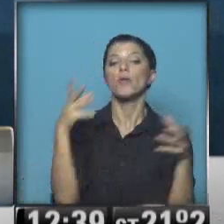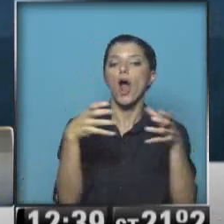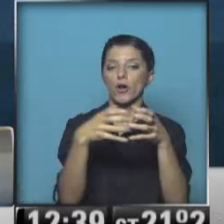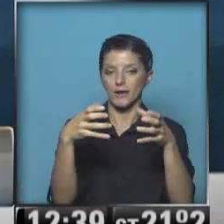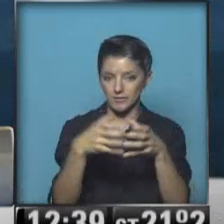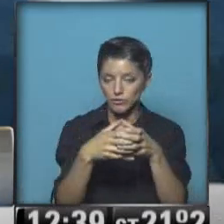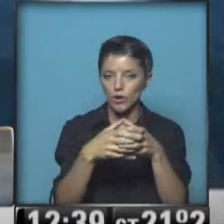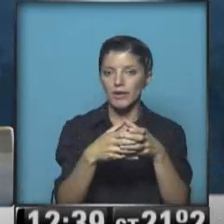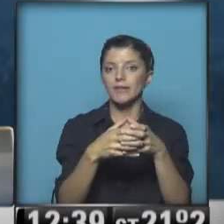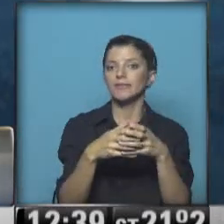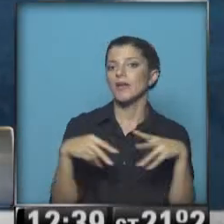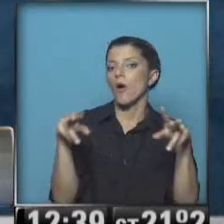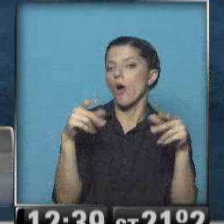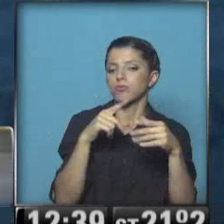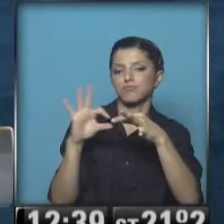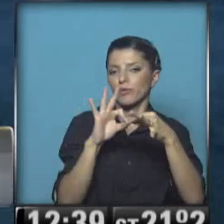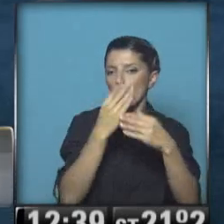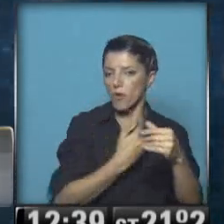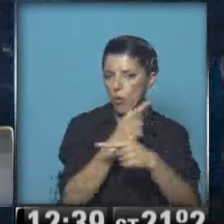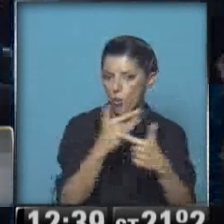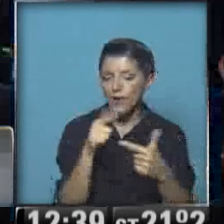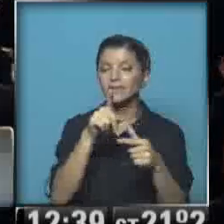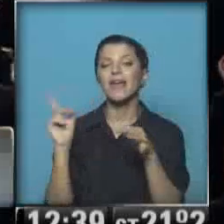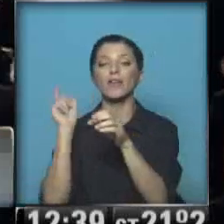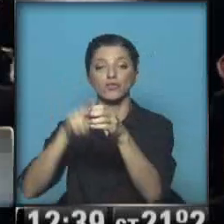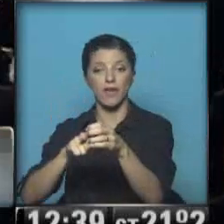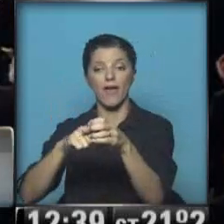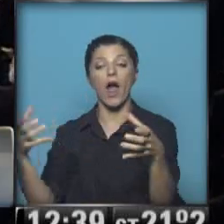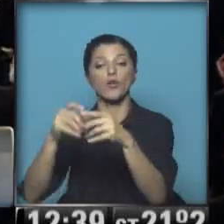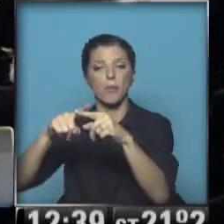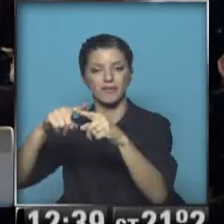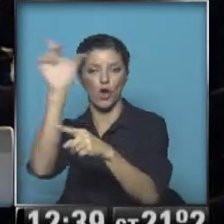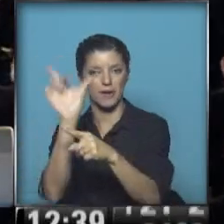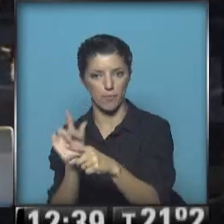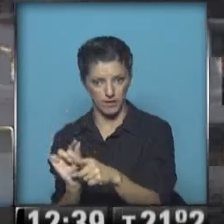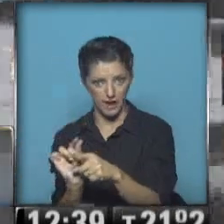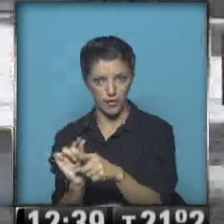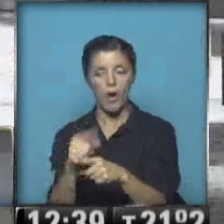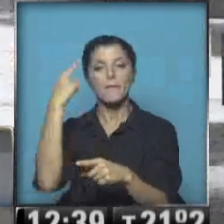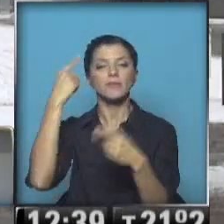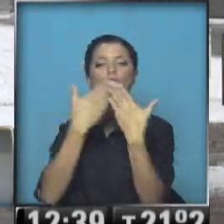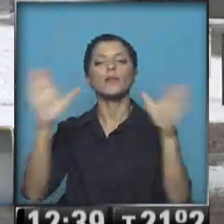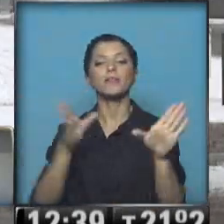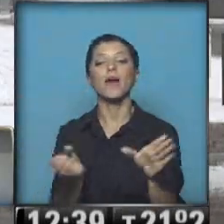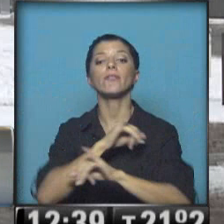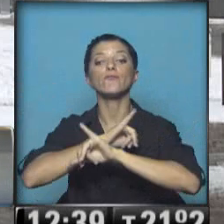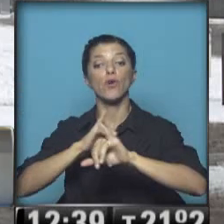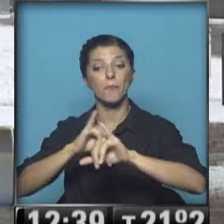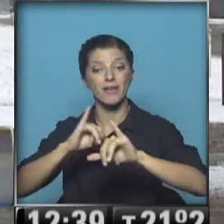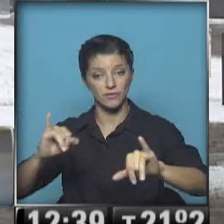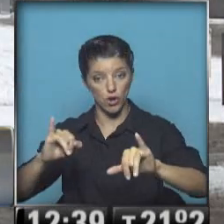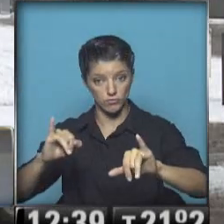no gubernamental conservadora asociada al partido republicano a través de la ley de libertad de información o freedom of